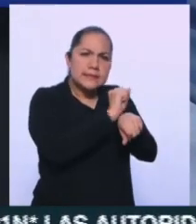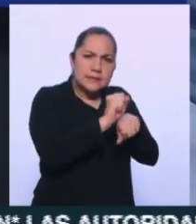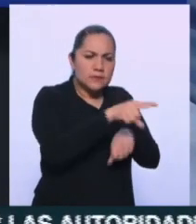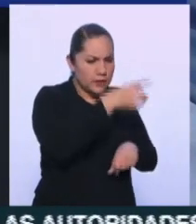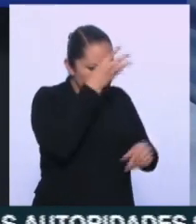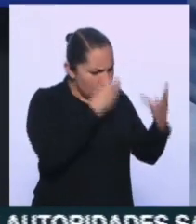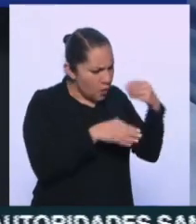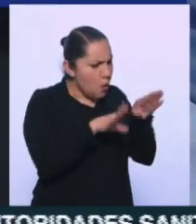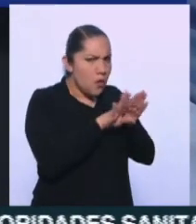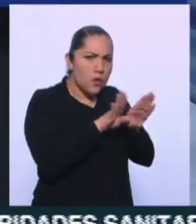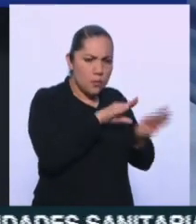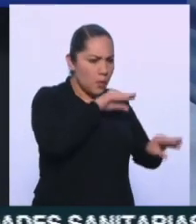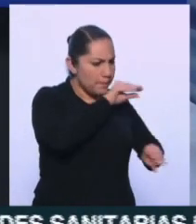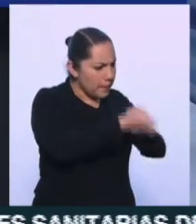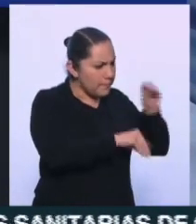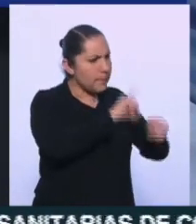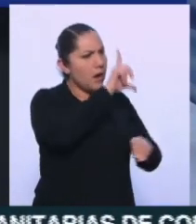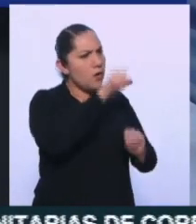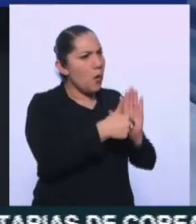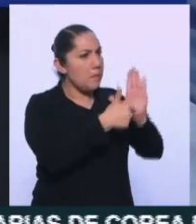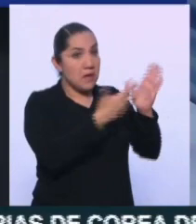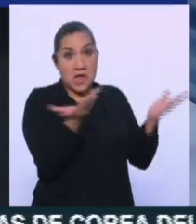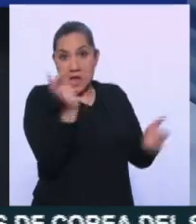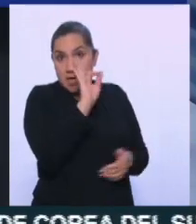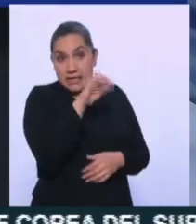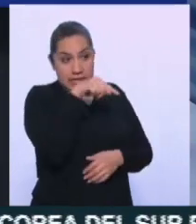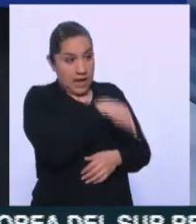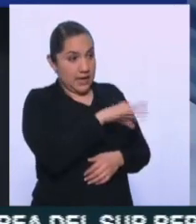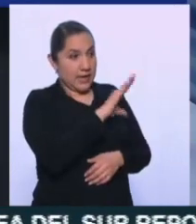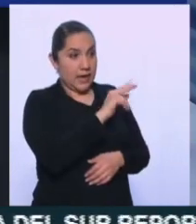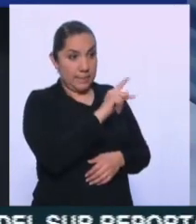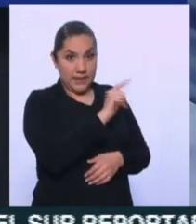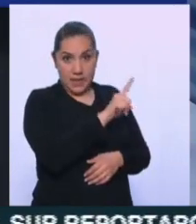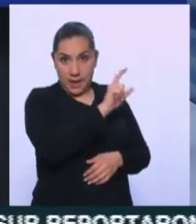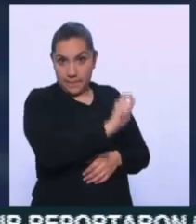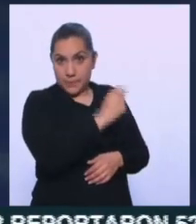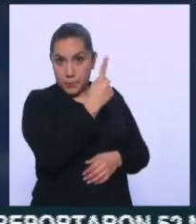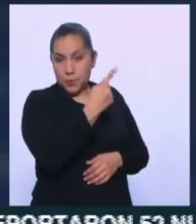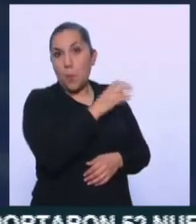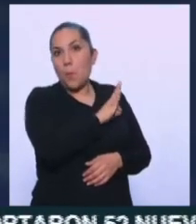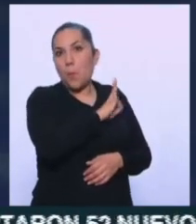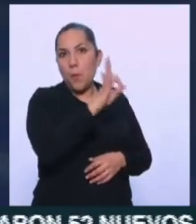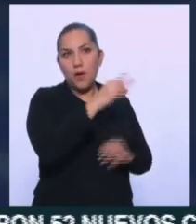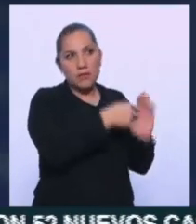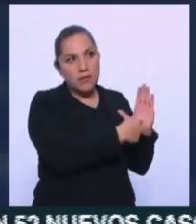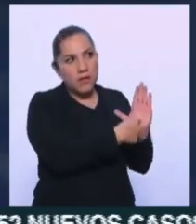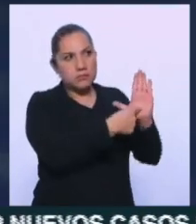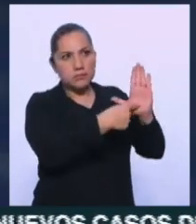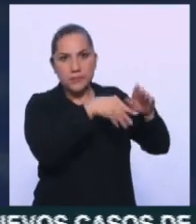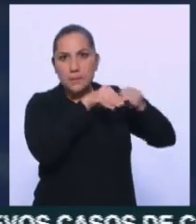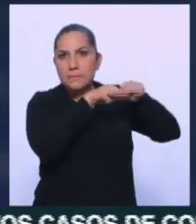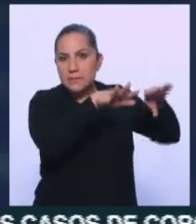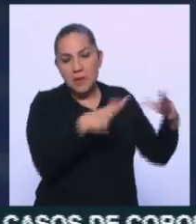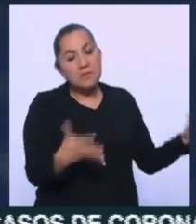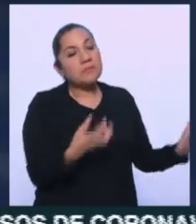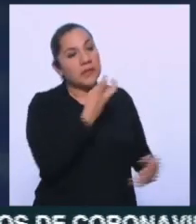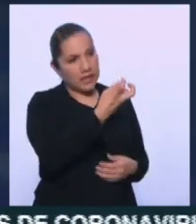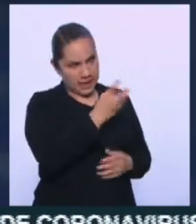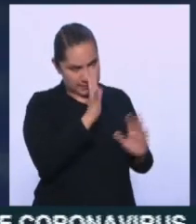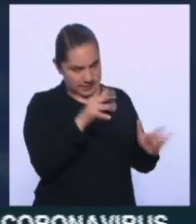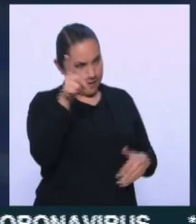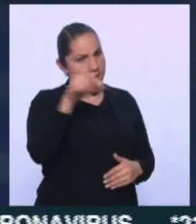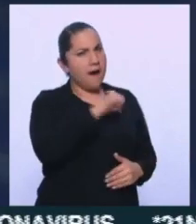tener salida, tal vez hasta aquí en Capital 21 puedan tener salida. Y esto ya lo tenemos hablado con Gustavo Amadero,